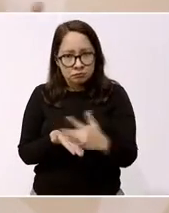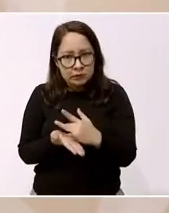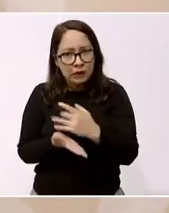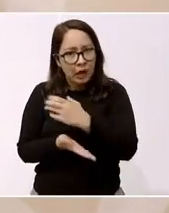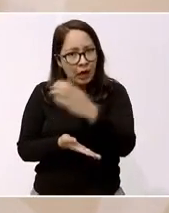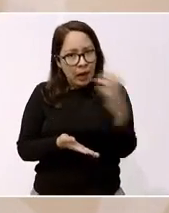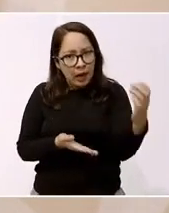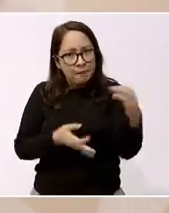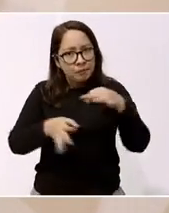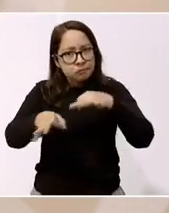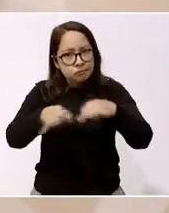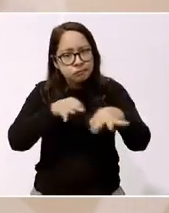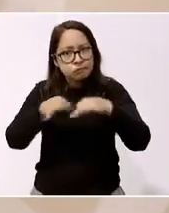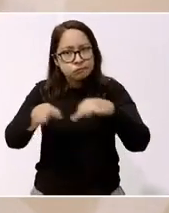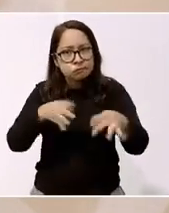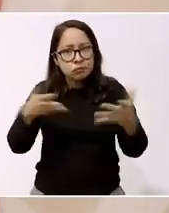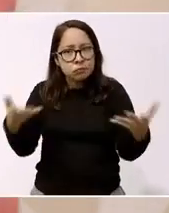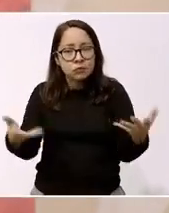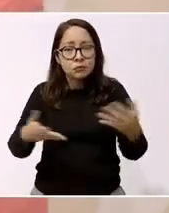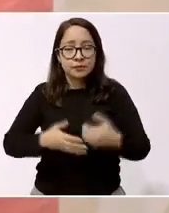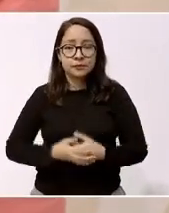¿Iban a estar ustedes